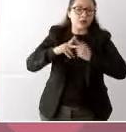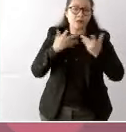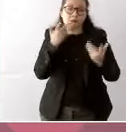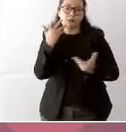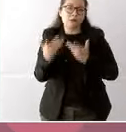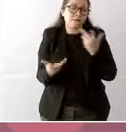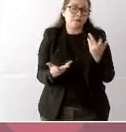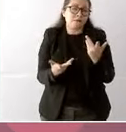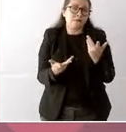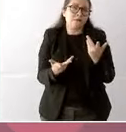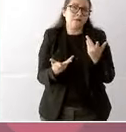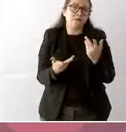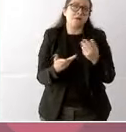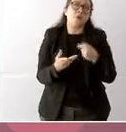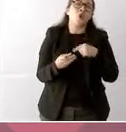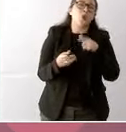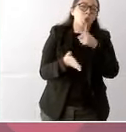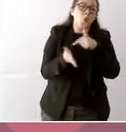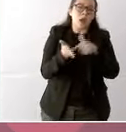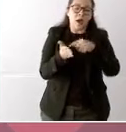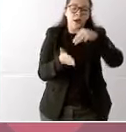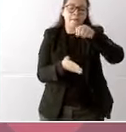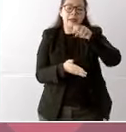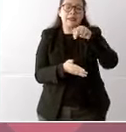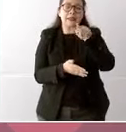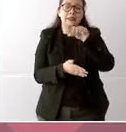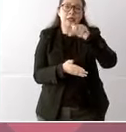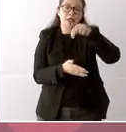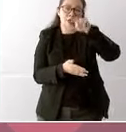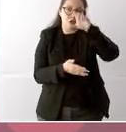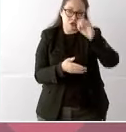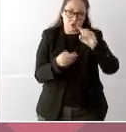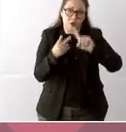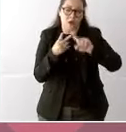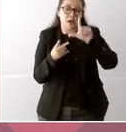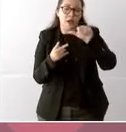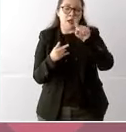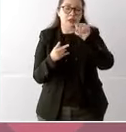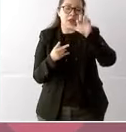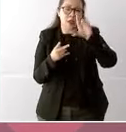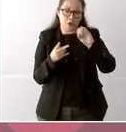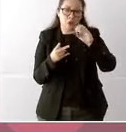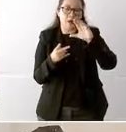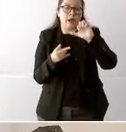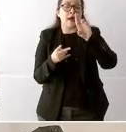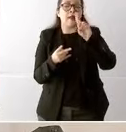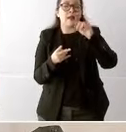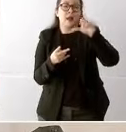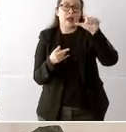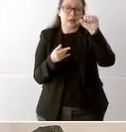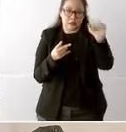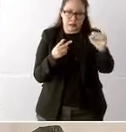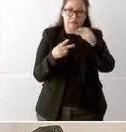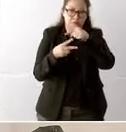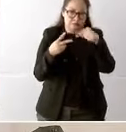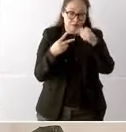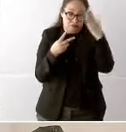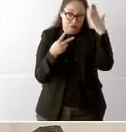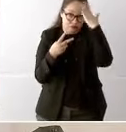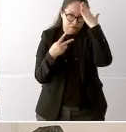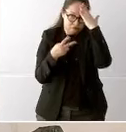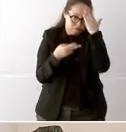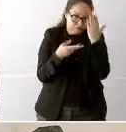pues Manzanillo, Lázaro Cárdenas, son puertos que tienen